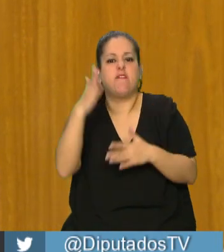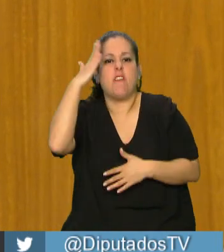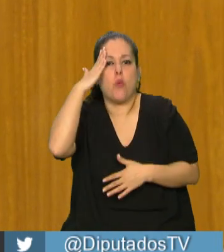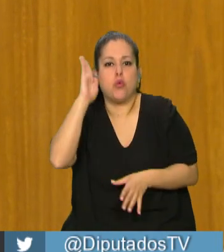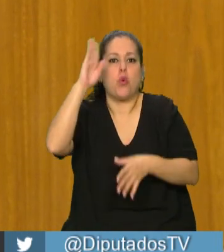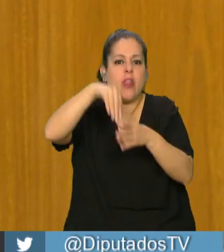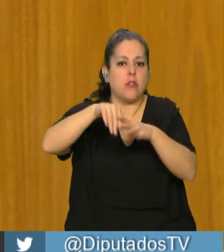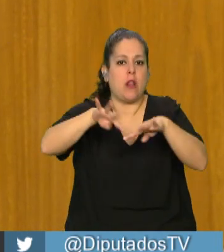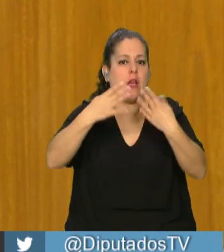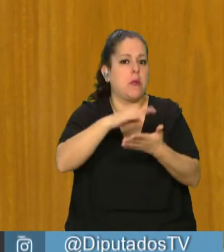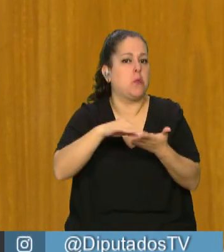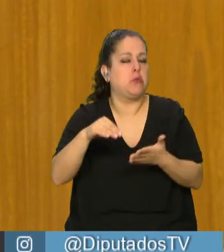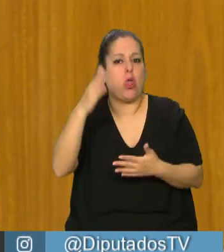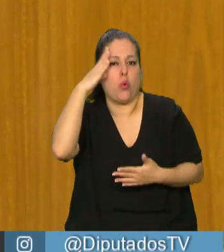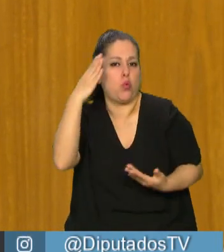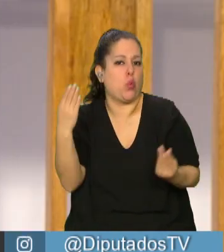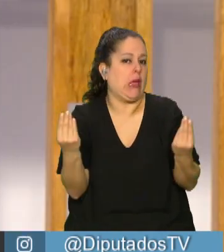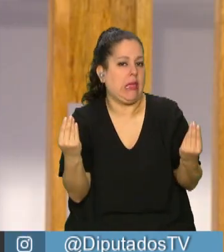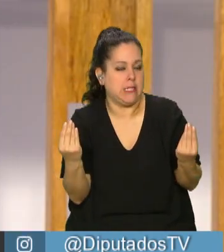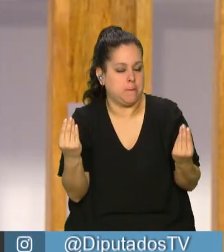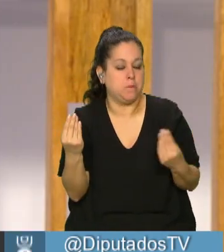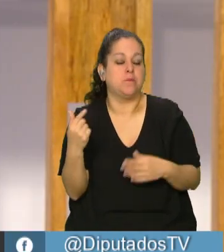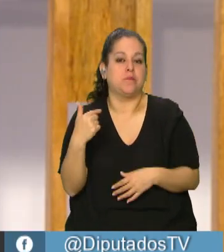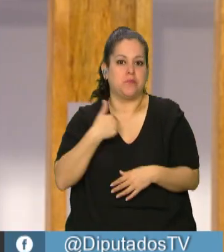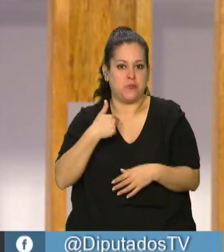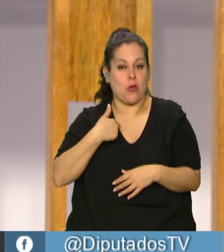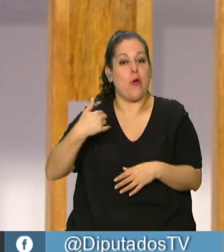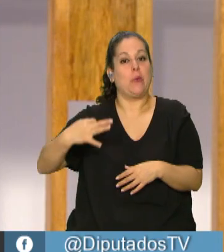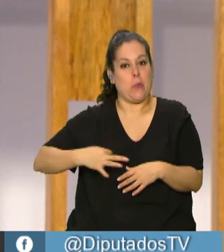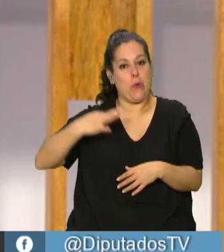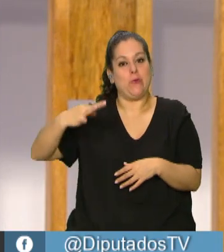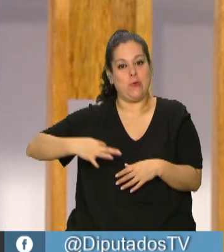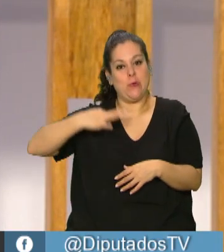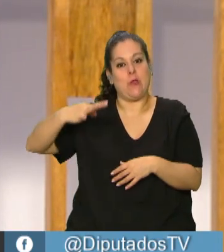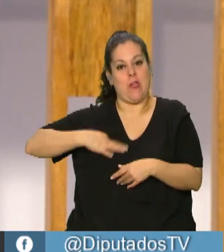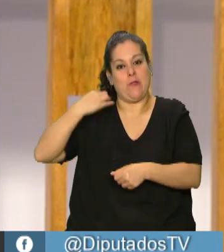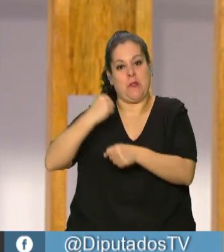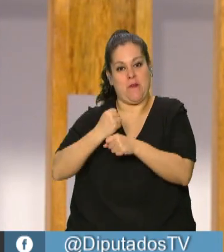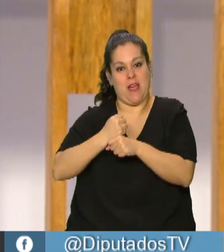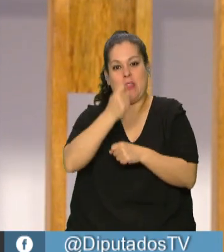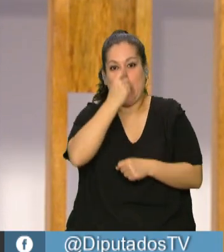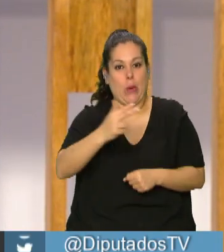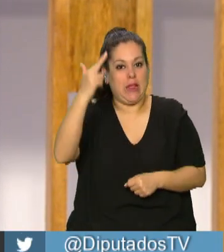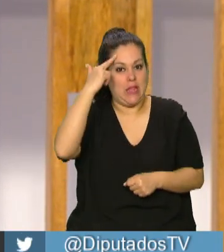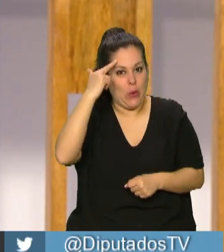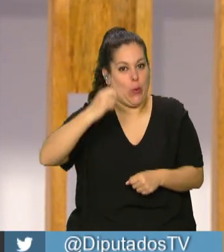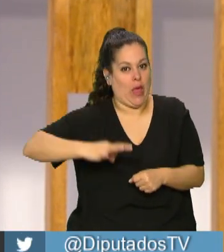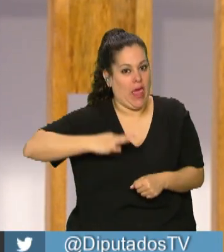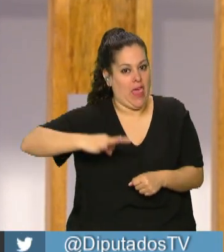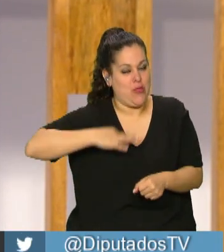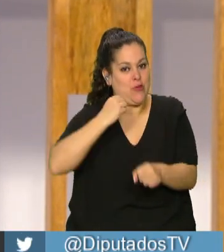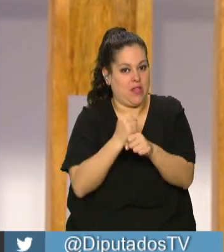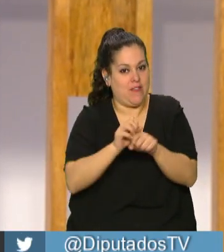de la Nación? Sí, bueno, yo también tengo unos cuantos años acá de Cámara, tengo 29 años acá en la Cámara de